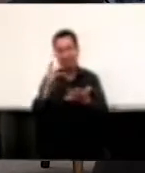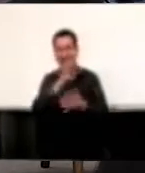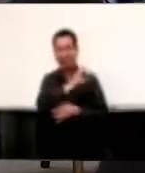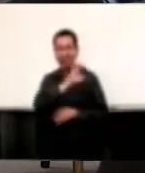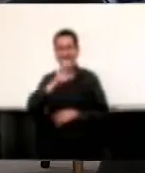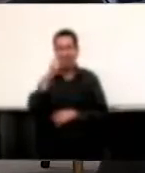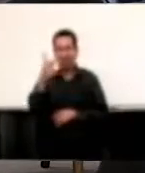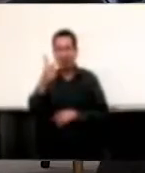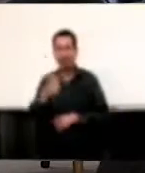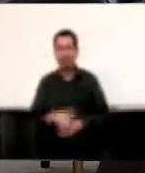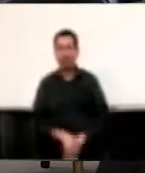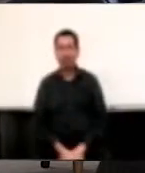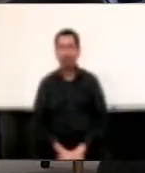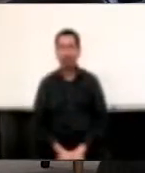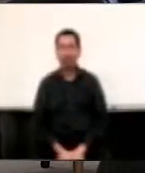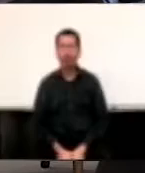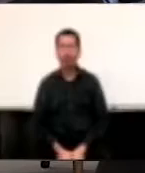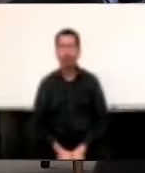también.